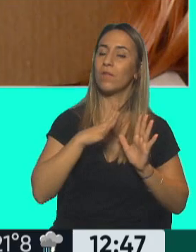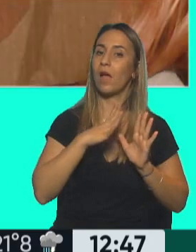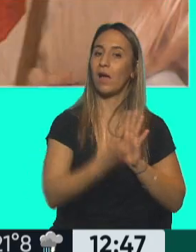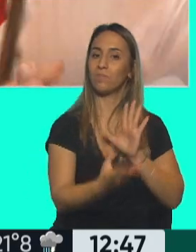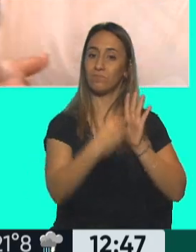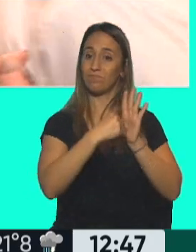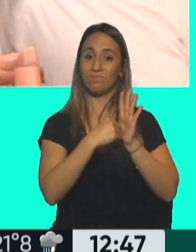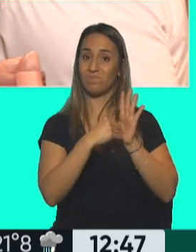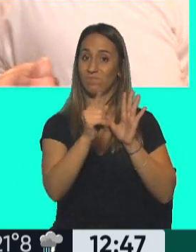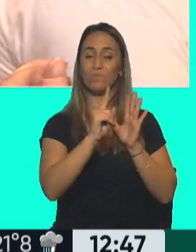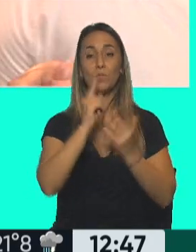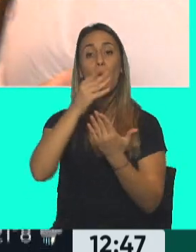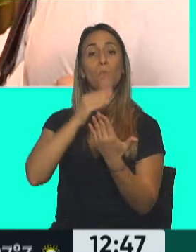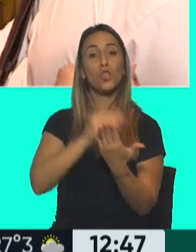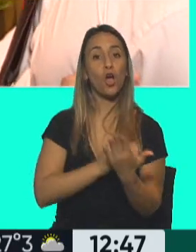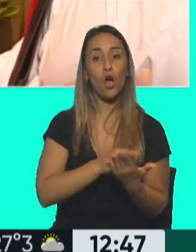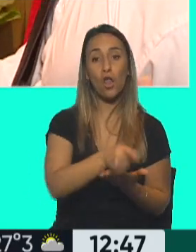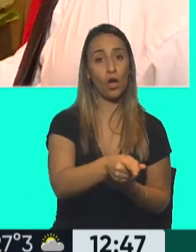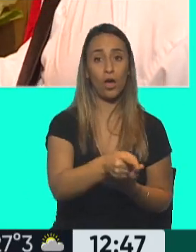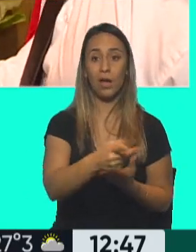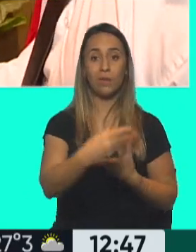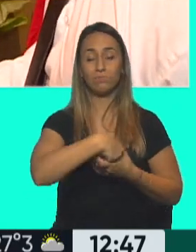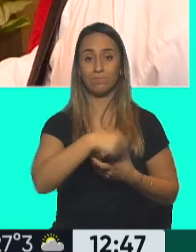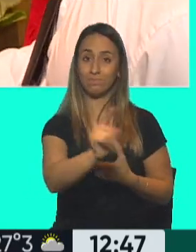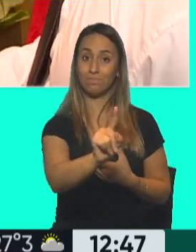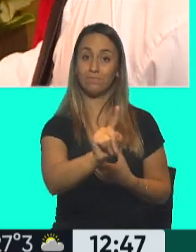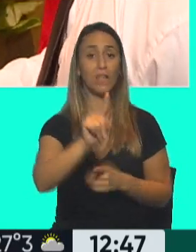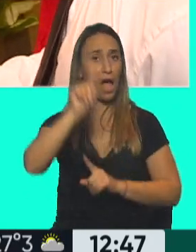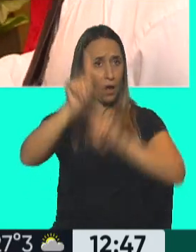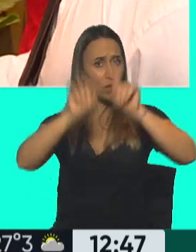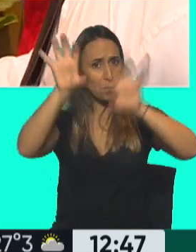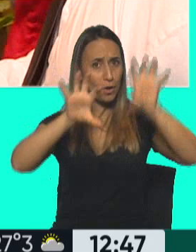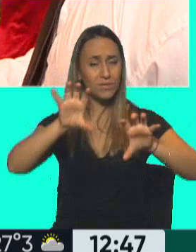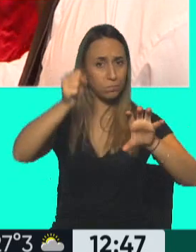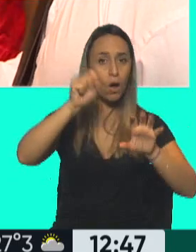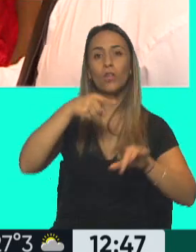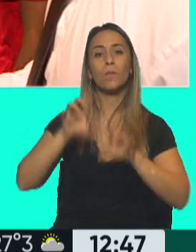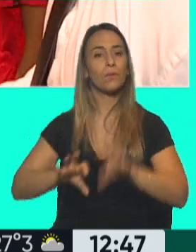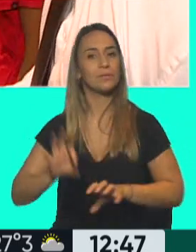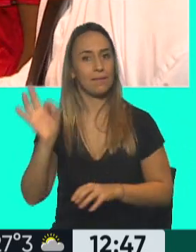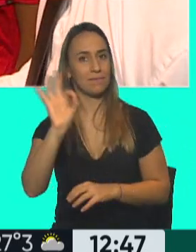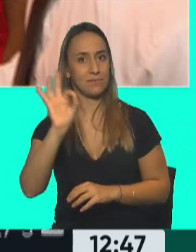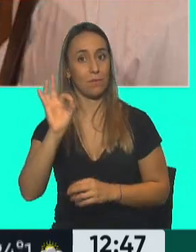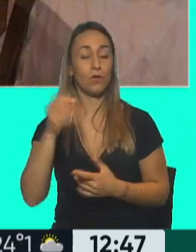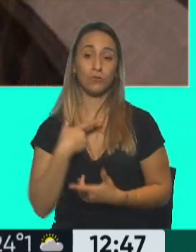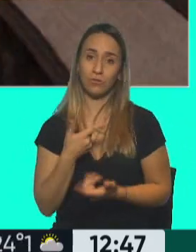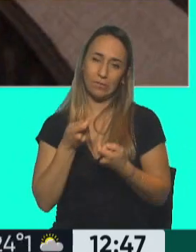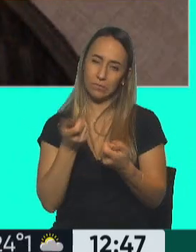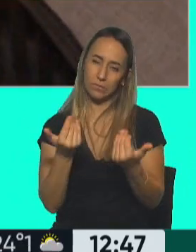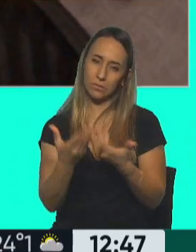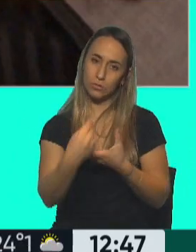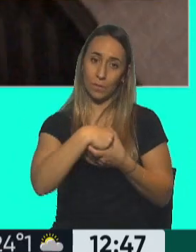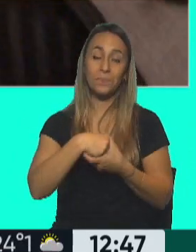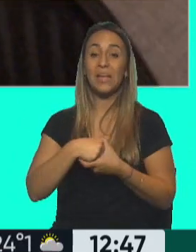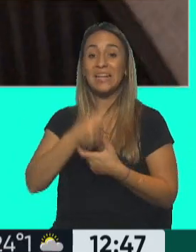sería bueno que lo hagan. Instamos a la ciudad y a otras provincias que no lo han hecho a que adhieran a este protocolo, por un lado. Cuando hay niñas, niños,